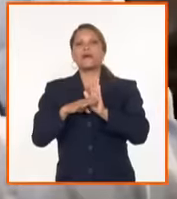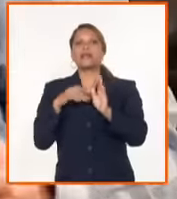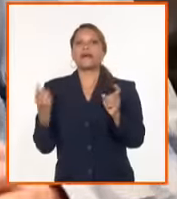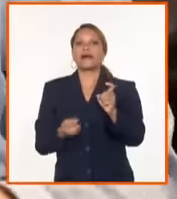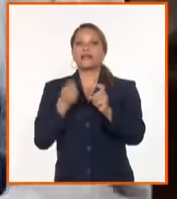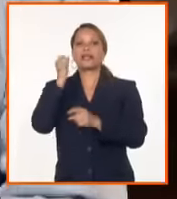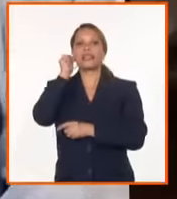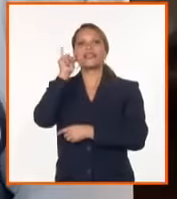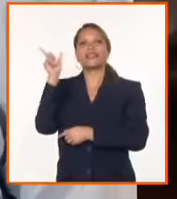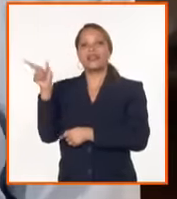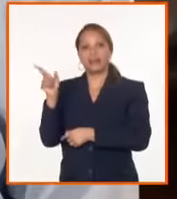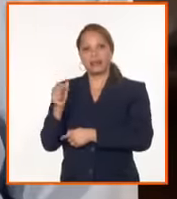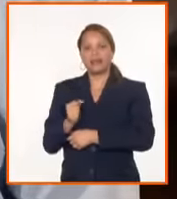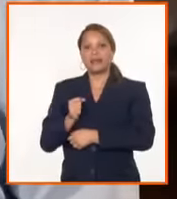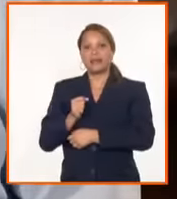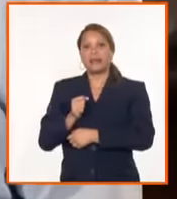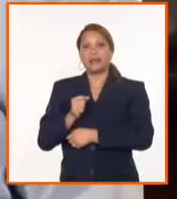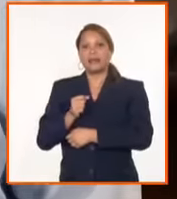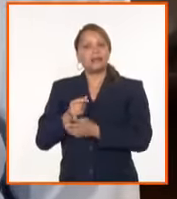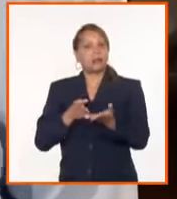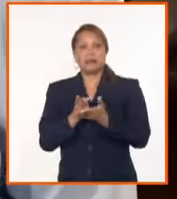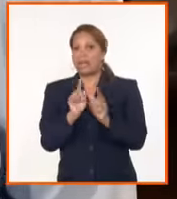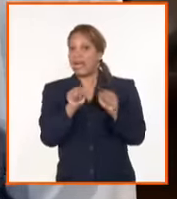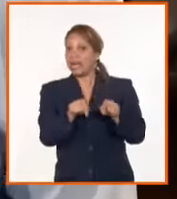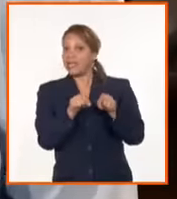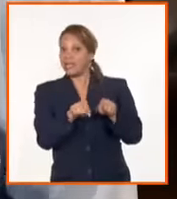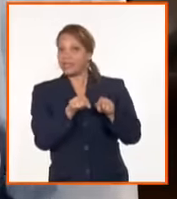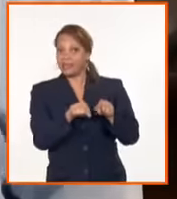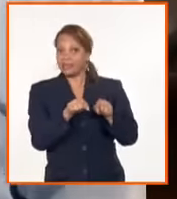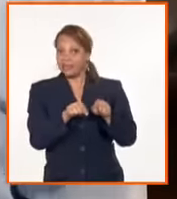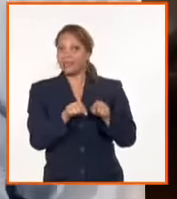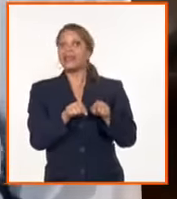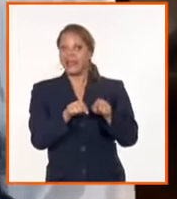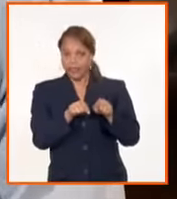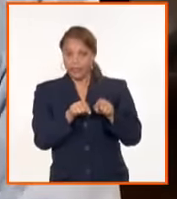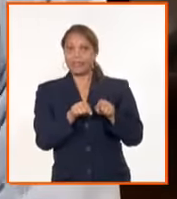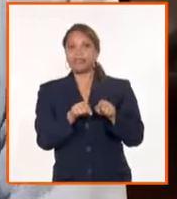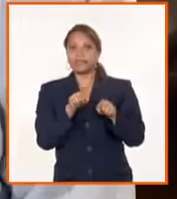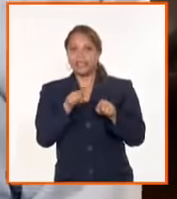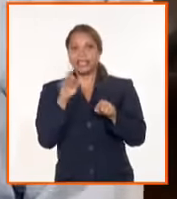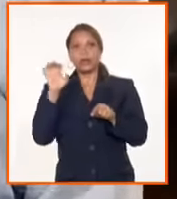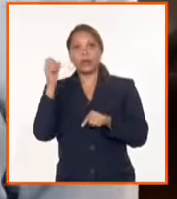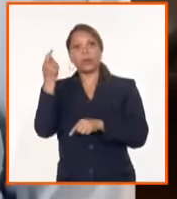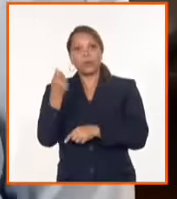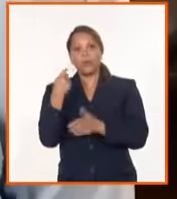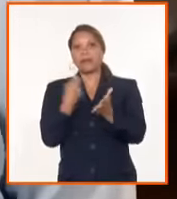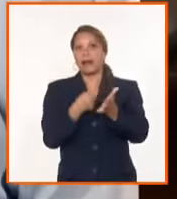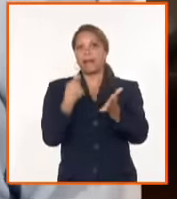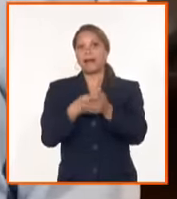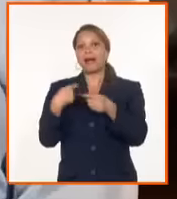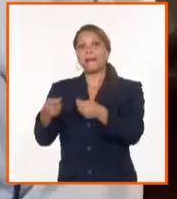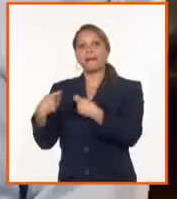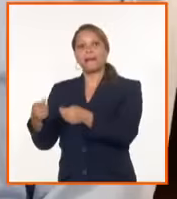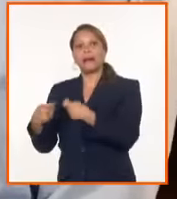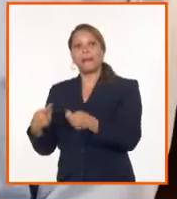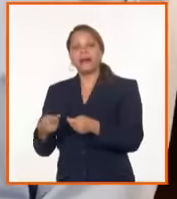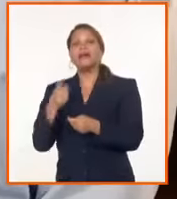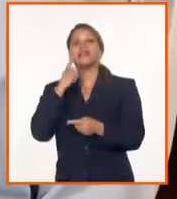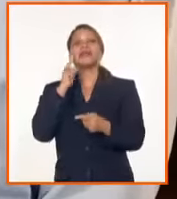tan evidente que nadie, pero siguen ahí y son sostenidos por esa economía que muchas veces criticamos y están en